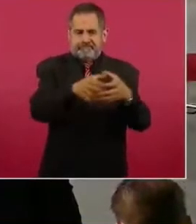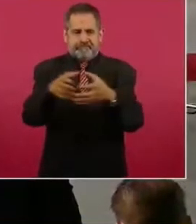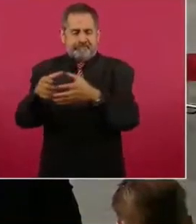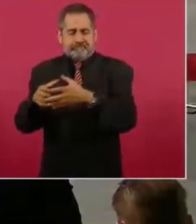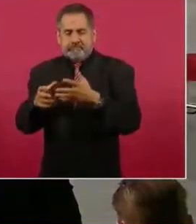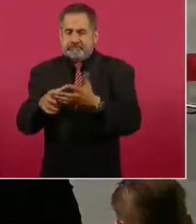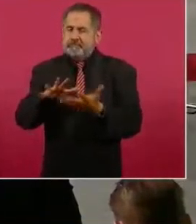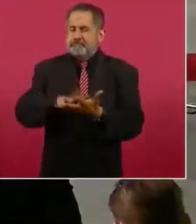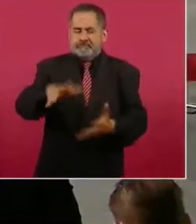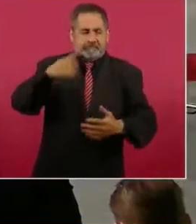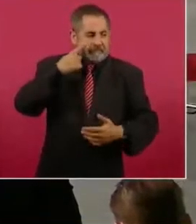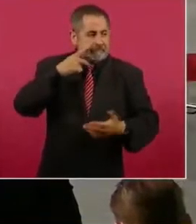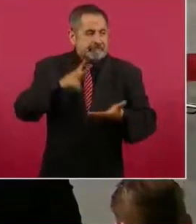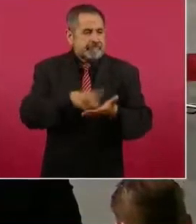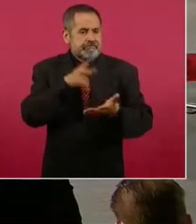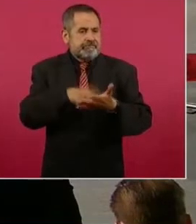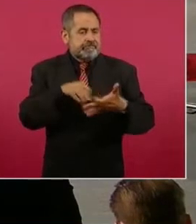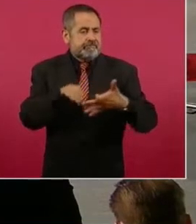son mayores.